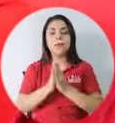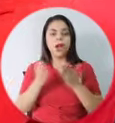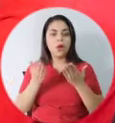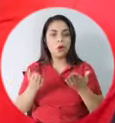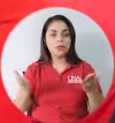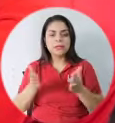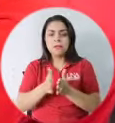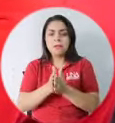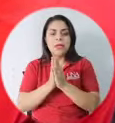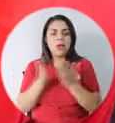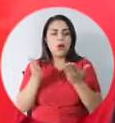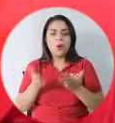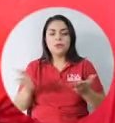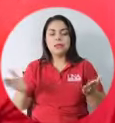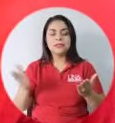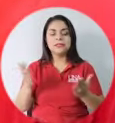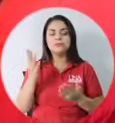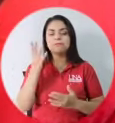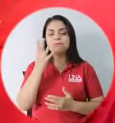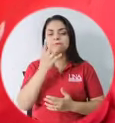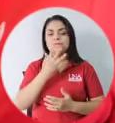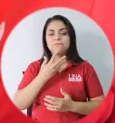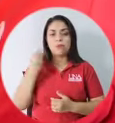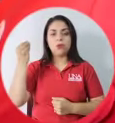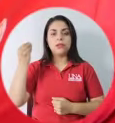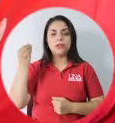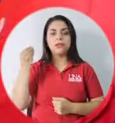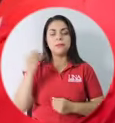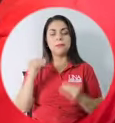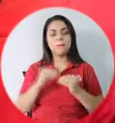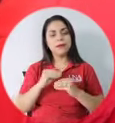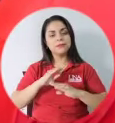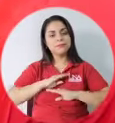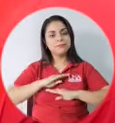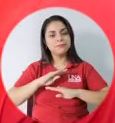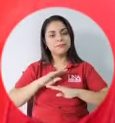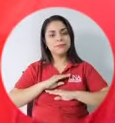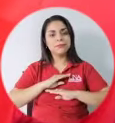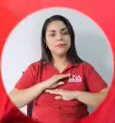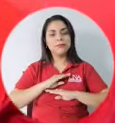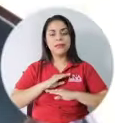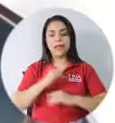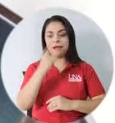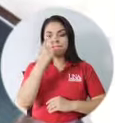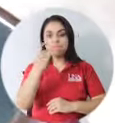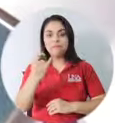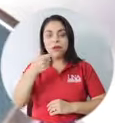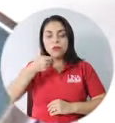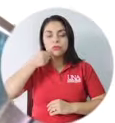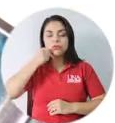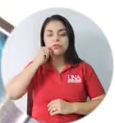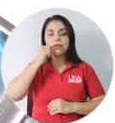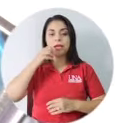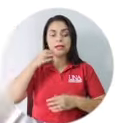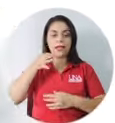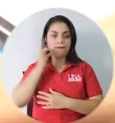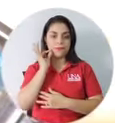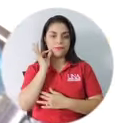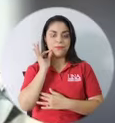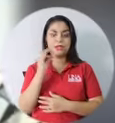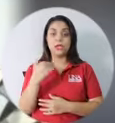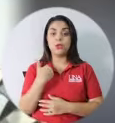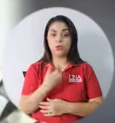puede pedir cosas, ciertas cositas que a él le parezcan bonitas, que le parezcan reconfortantes y que le atraigan a tomarse esa